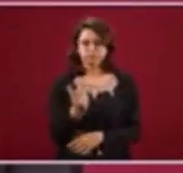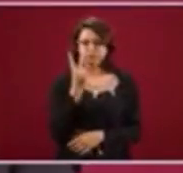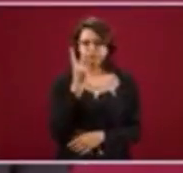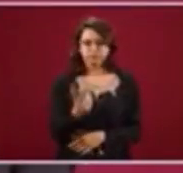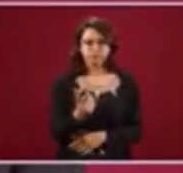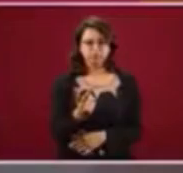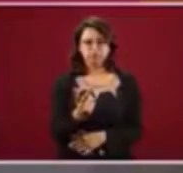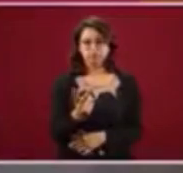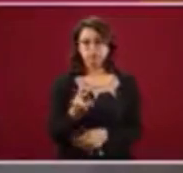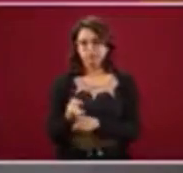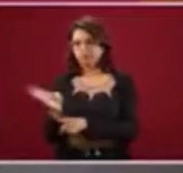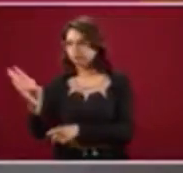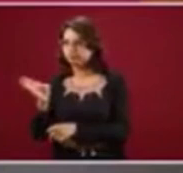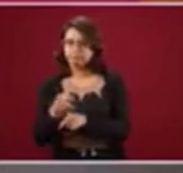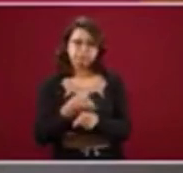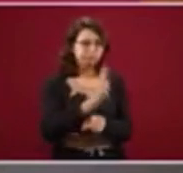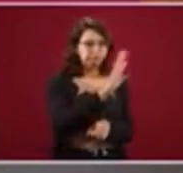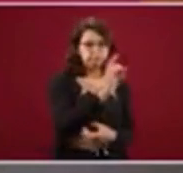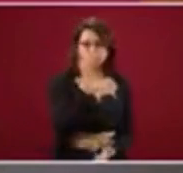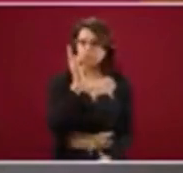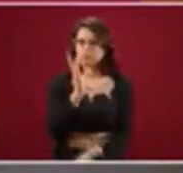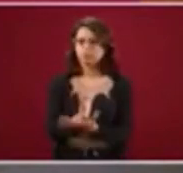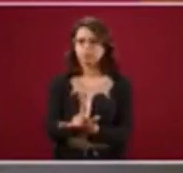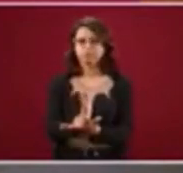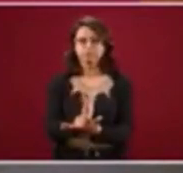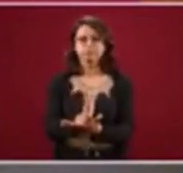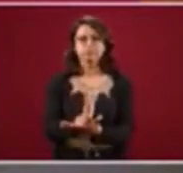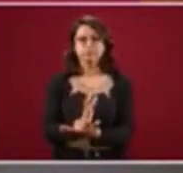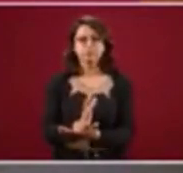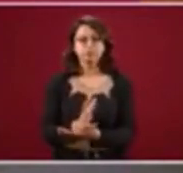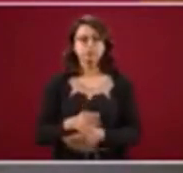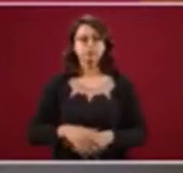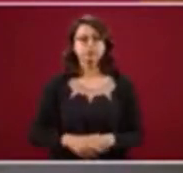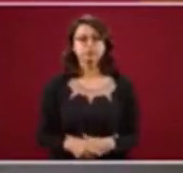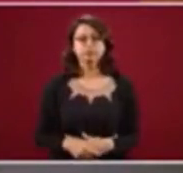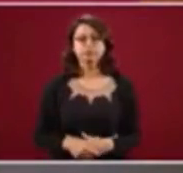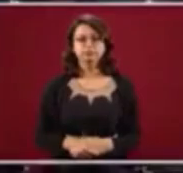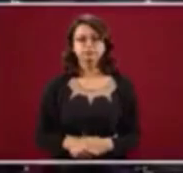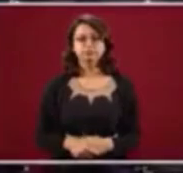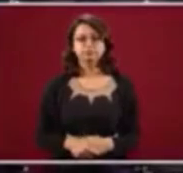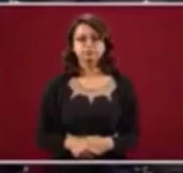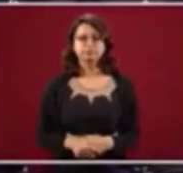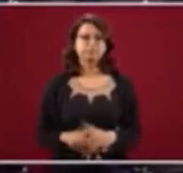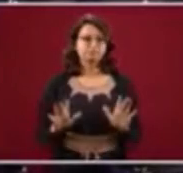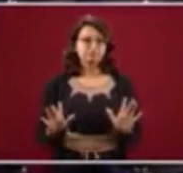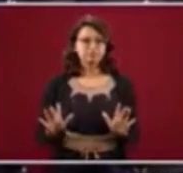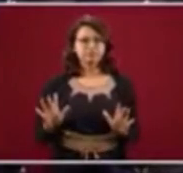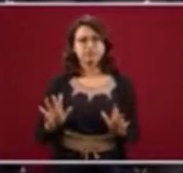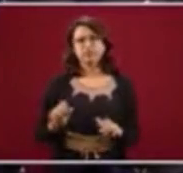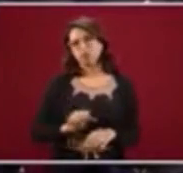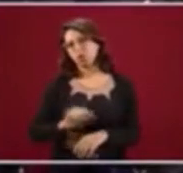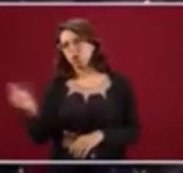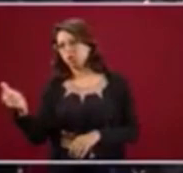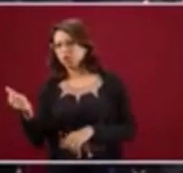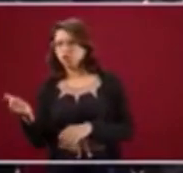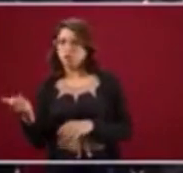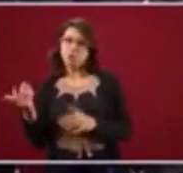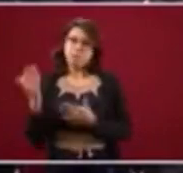Son las dos grandes corrientes del pensamiento. Lo demás son añadidos, son